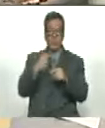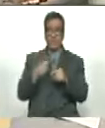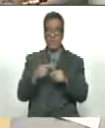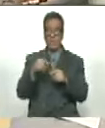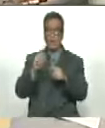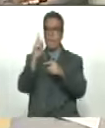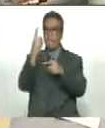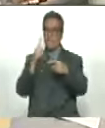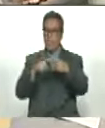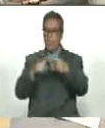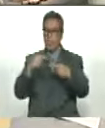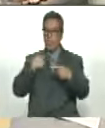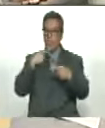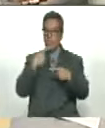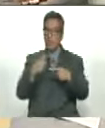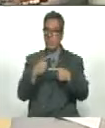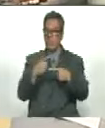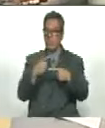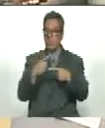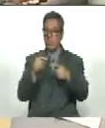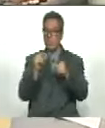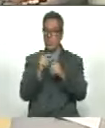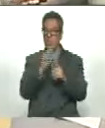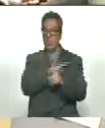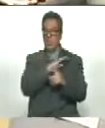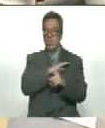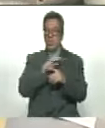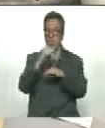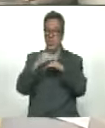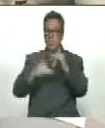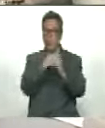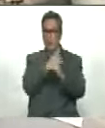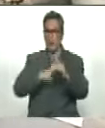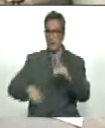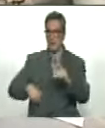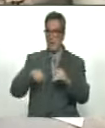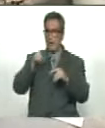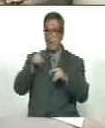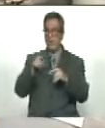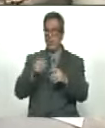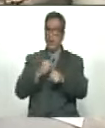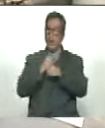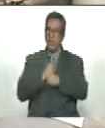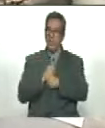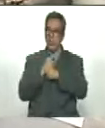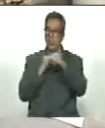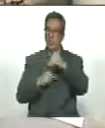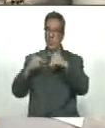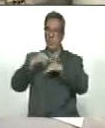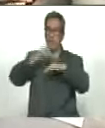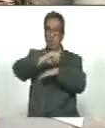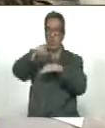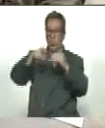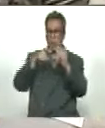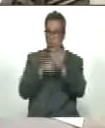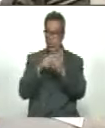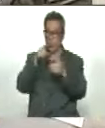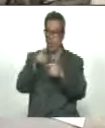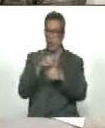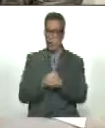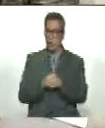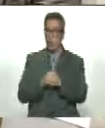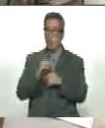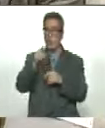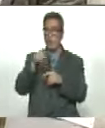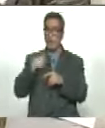Debo empezar por señalar que hago mías las palabras de la ciudadana vicepresidenta, que aspiramos el levantamiento total de las sanciones,